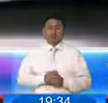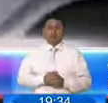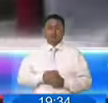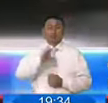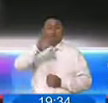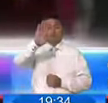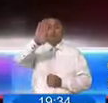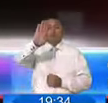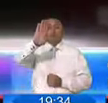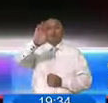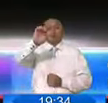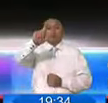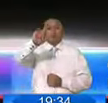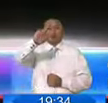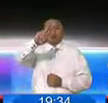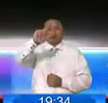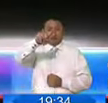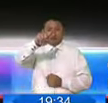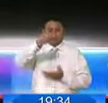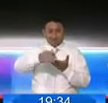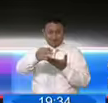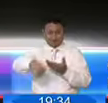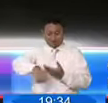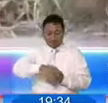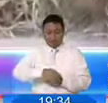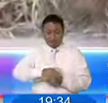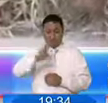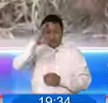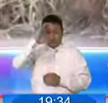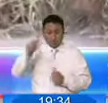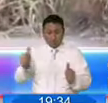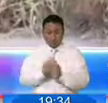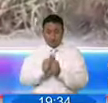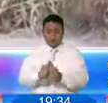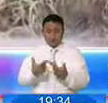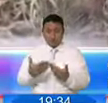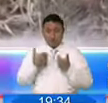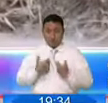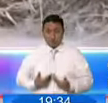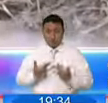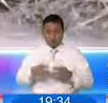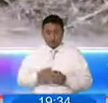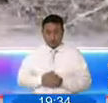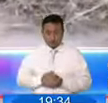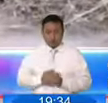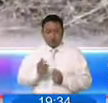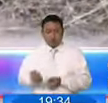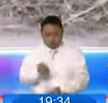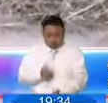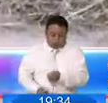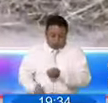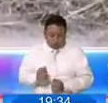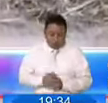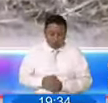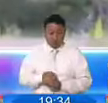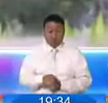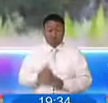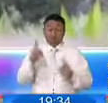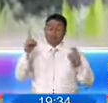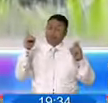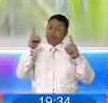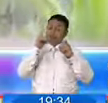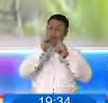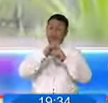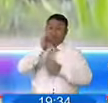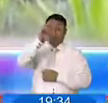acudió al rescate y en coordinación con la policía especializada lograron extraer los cuerpos avanzada la madrugada de hoy lo difícil del acceso al